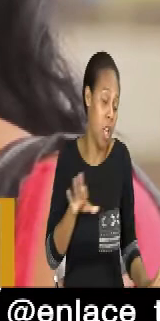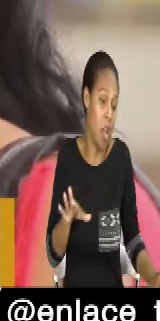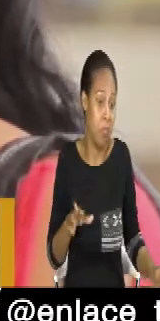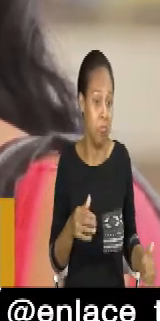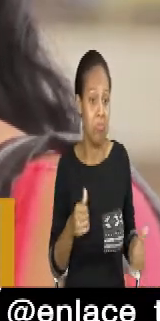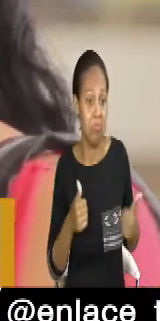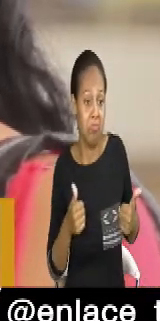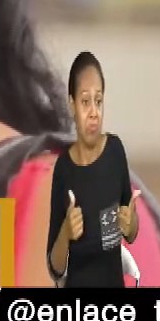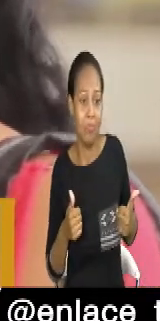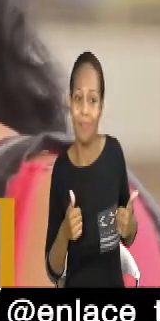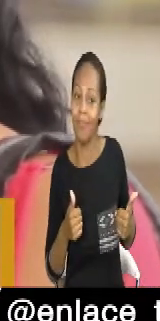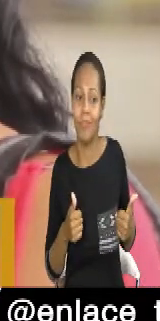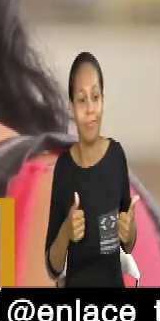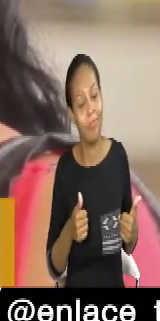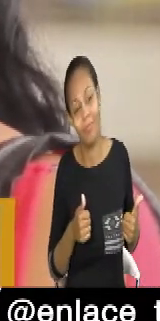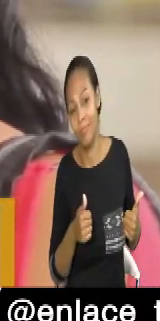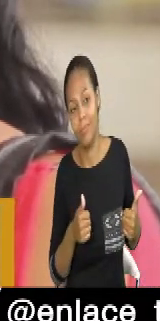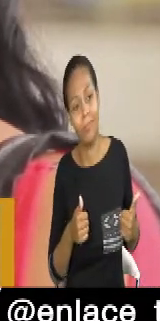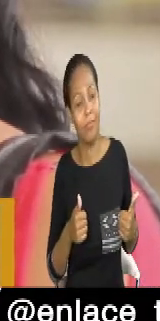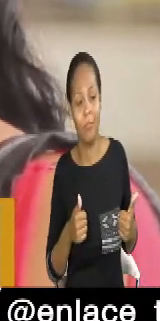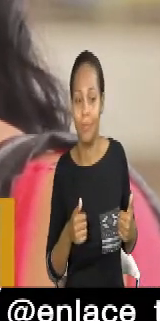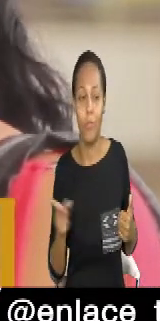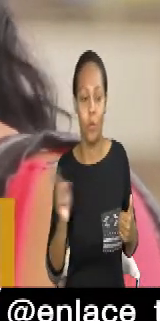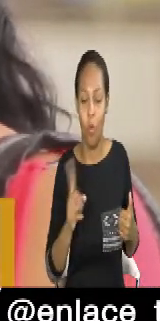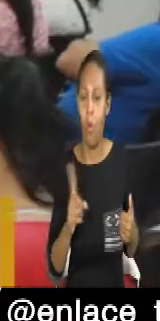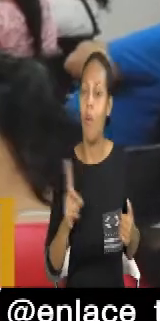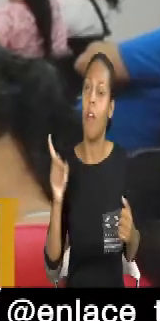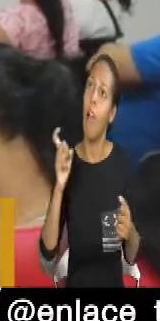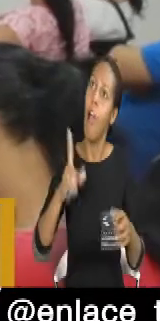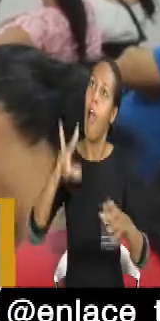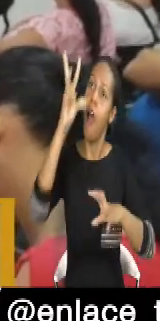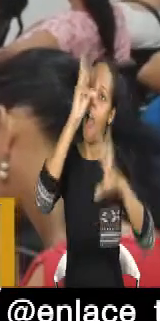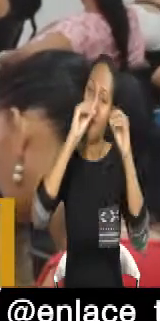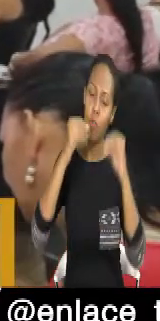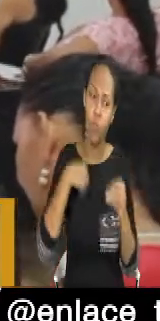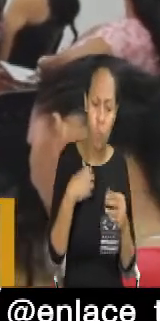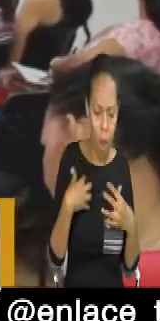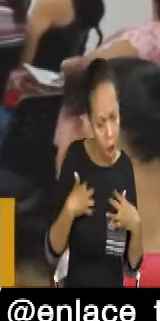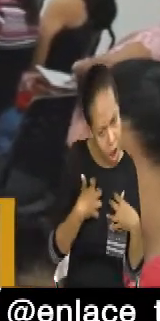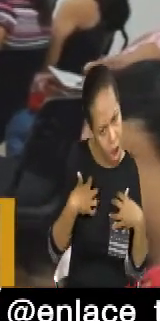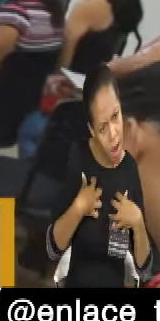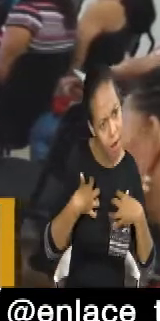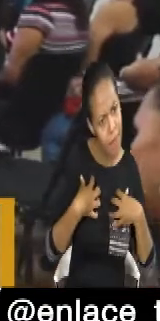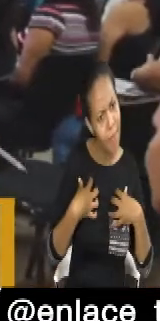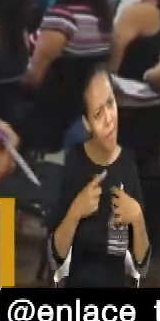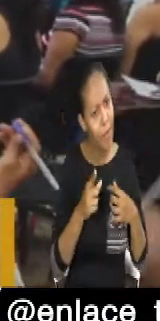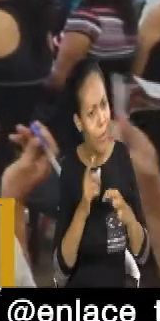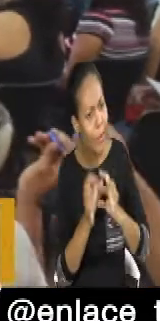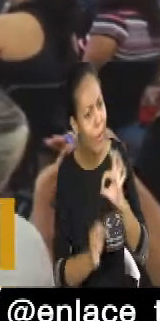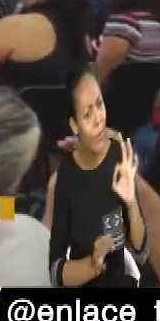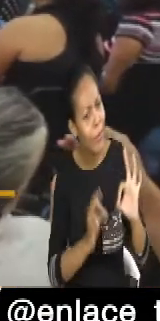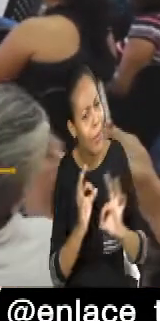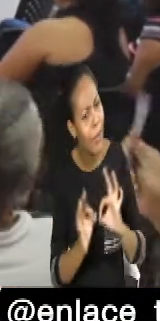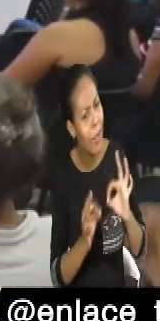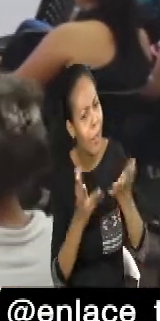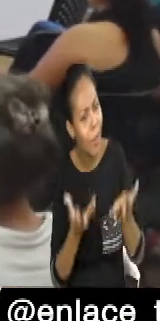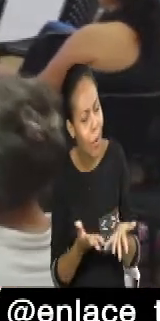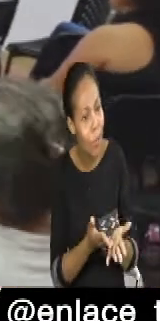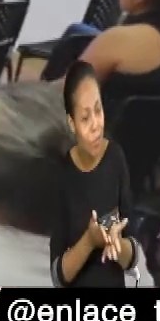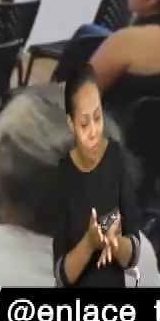los animales y cómo criarlos y cómo mantenerlos. El seminario taller entrega a cada participante su